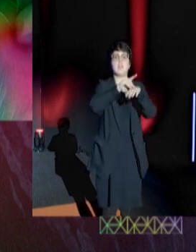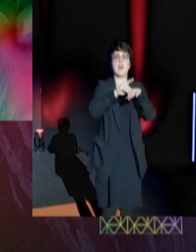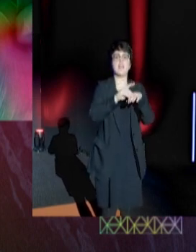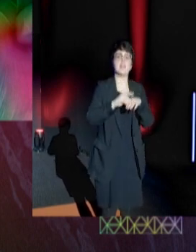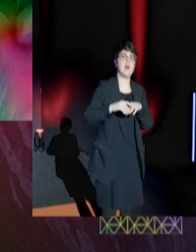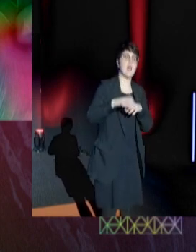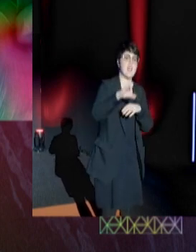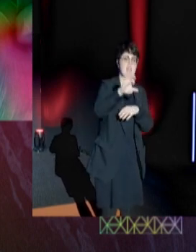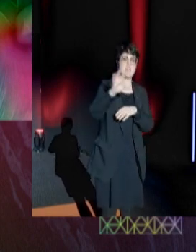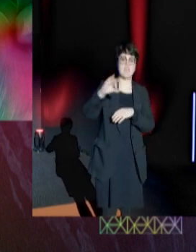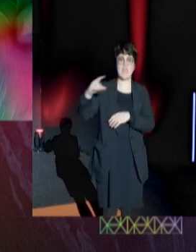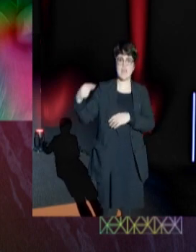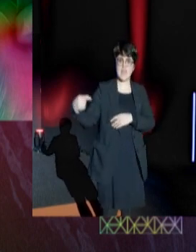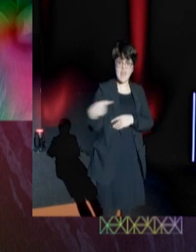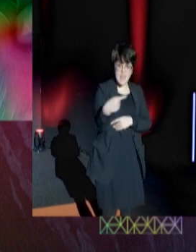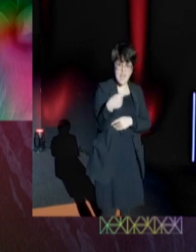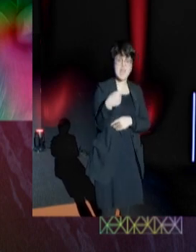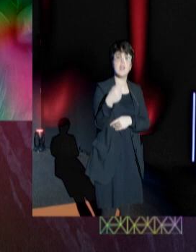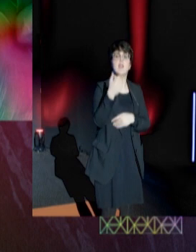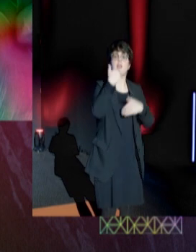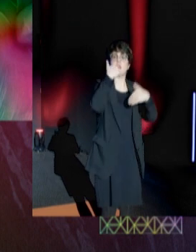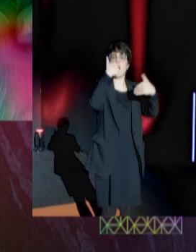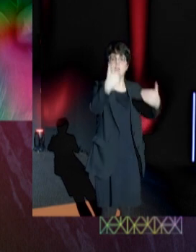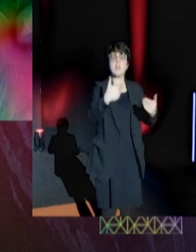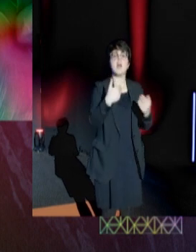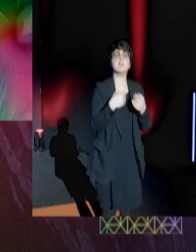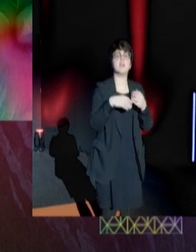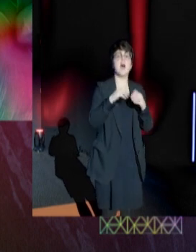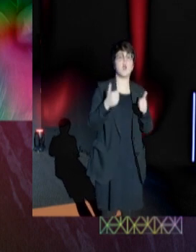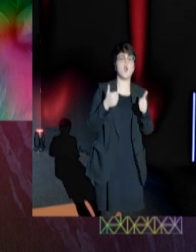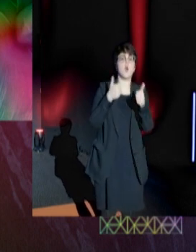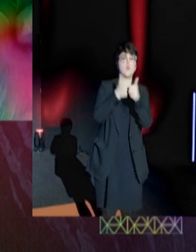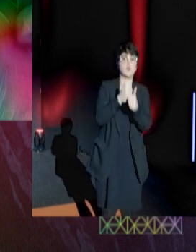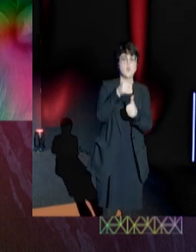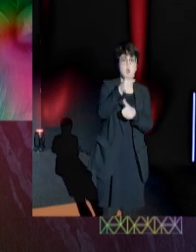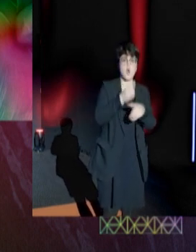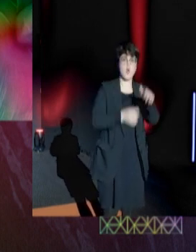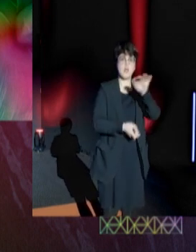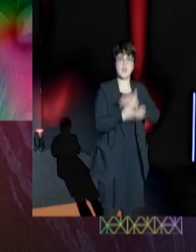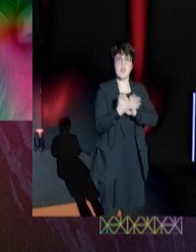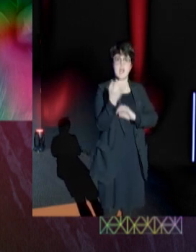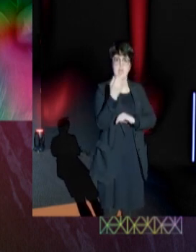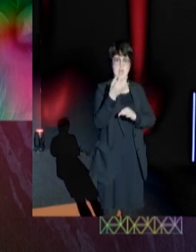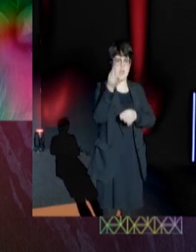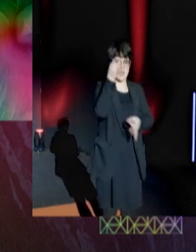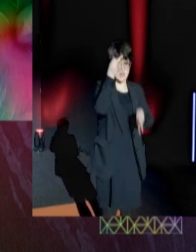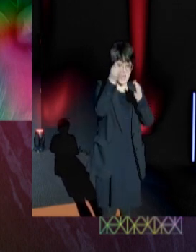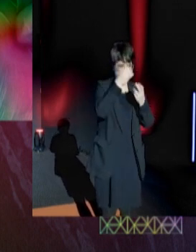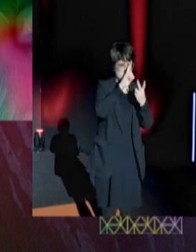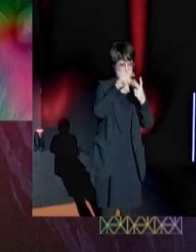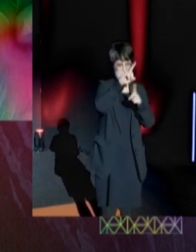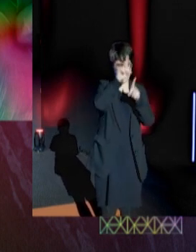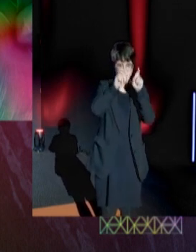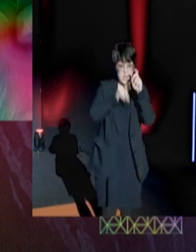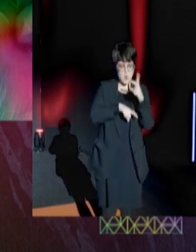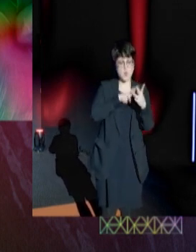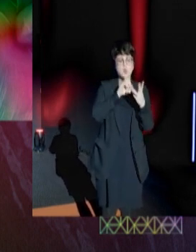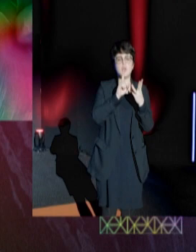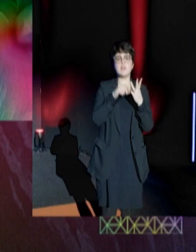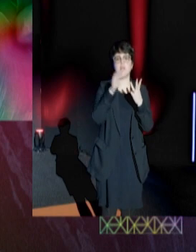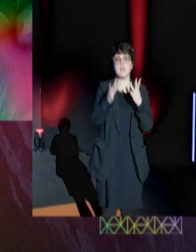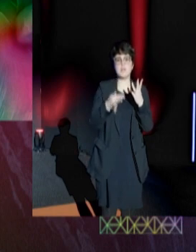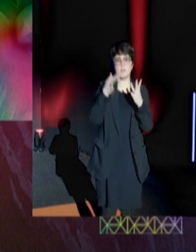esg y que a través de copilot puedas generar tanto datos preguntas como poder generar